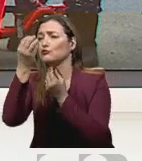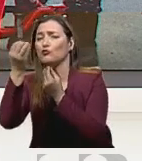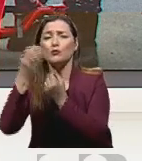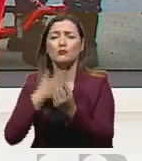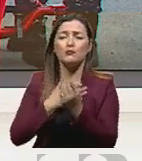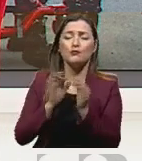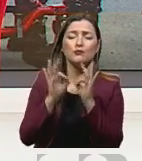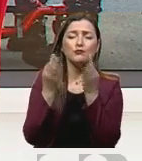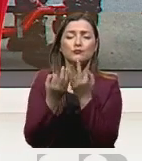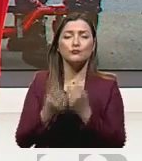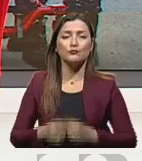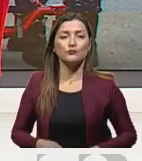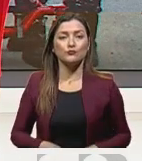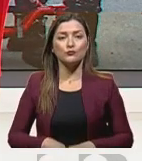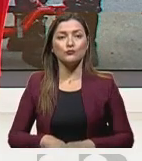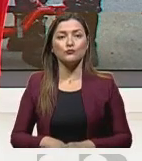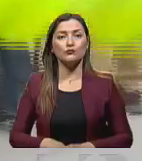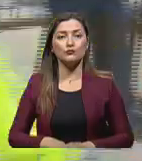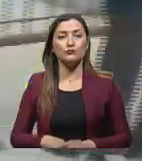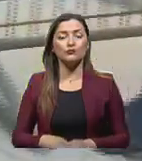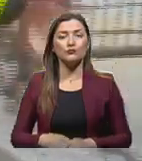información de sus seres queridos